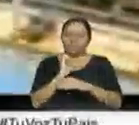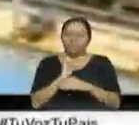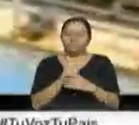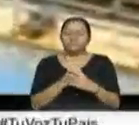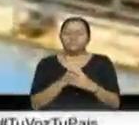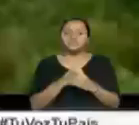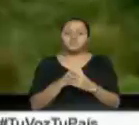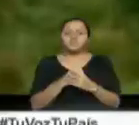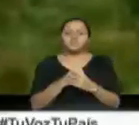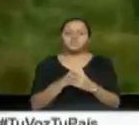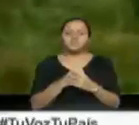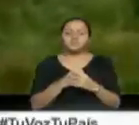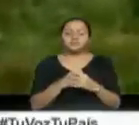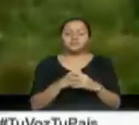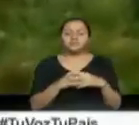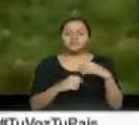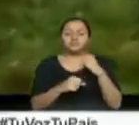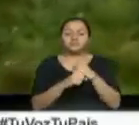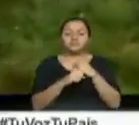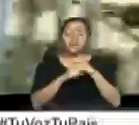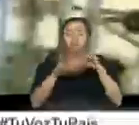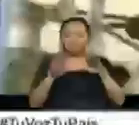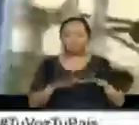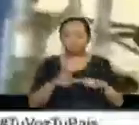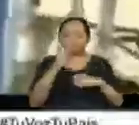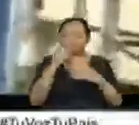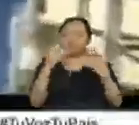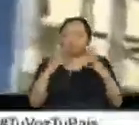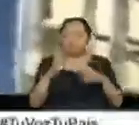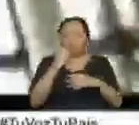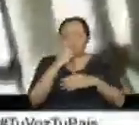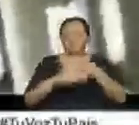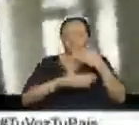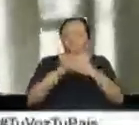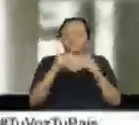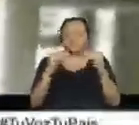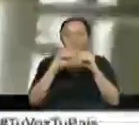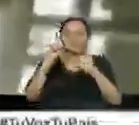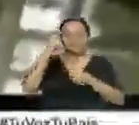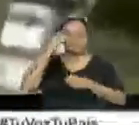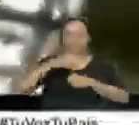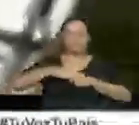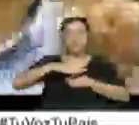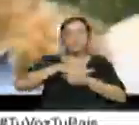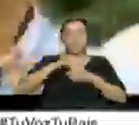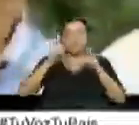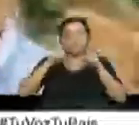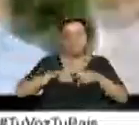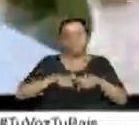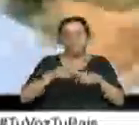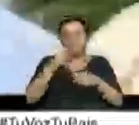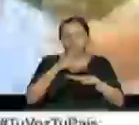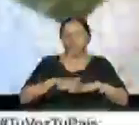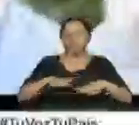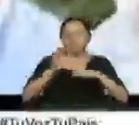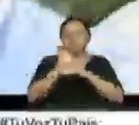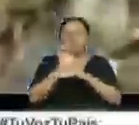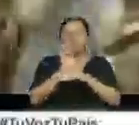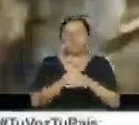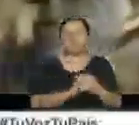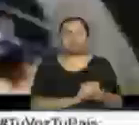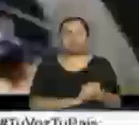empresas petroleras que operaban en el país ya están en manos del Estado, o sea, en el pueblo ecuatoriano.